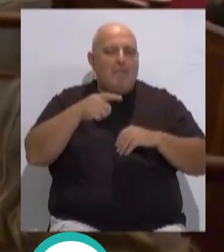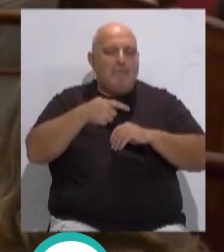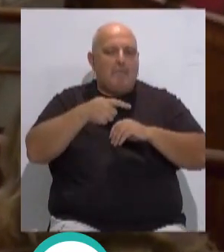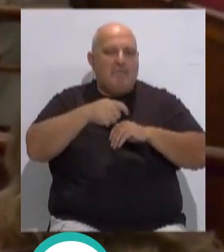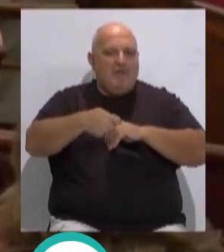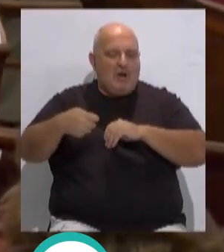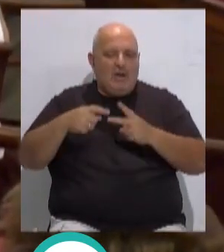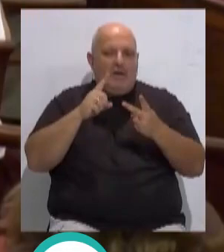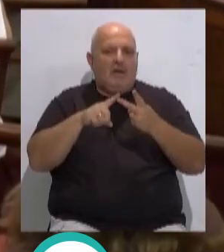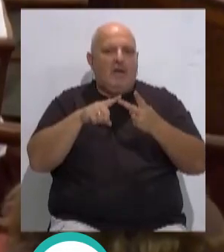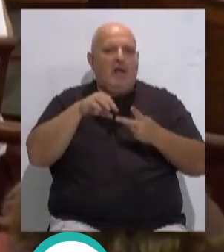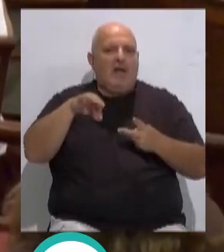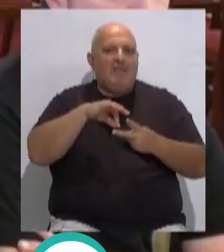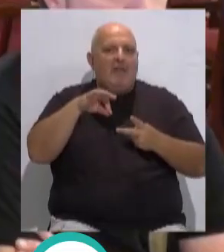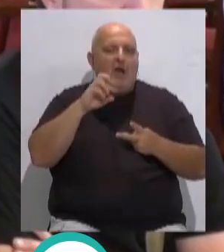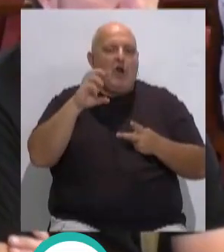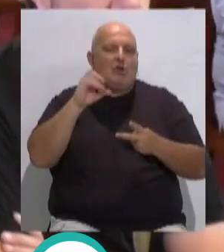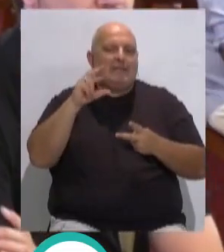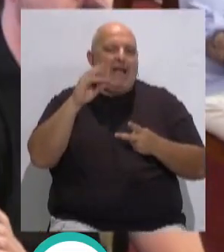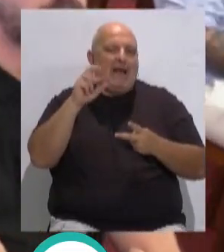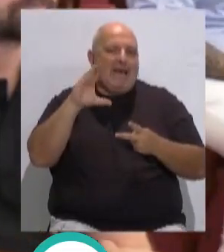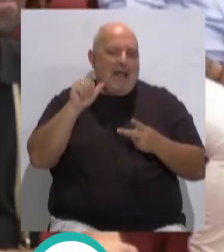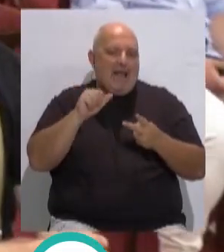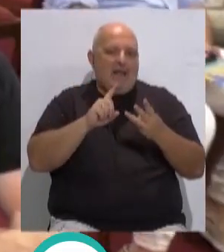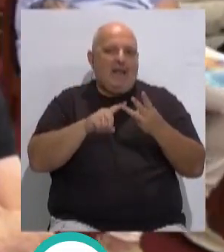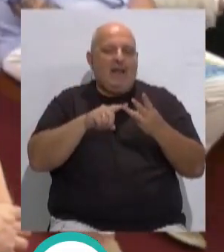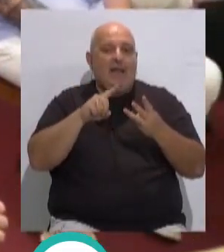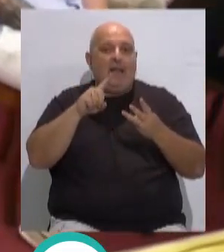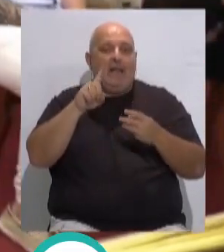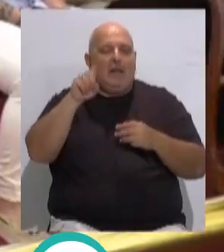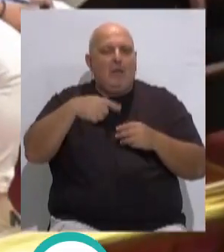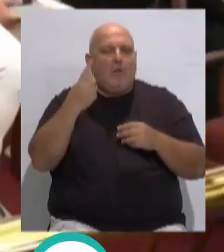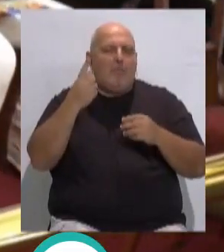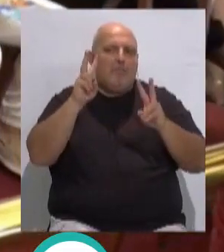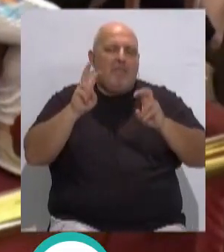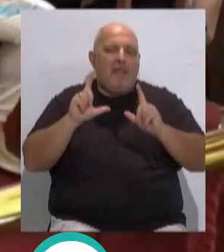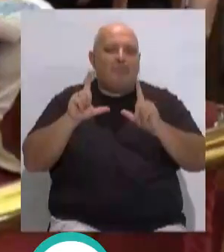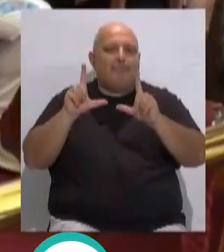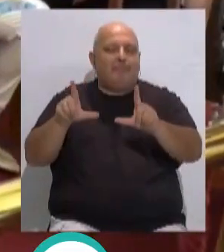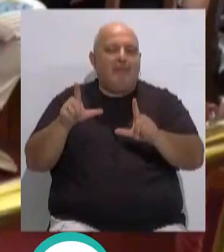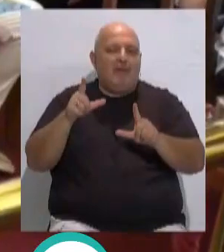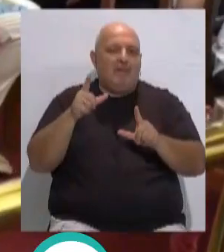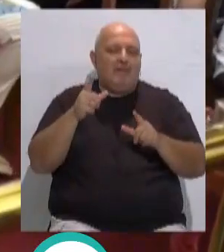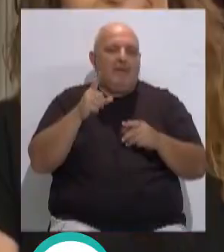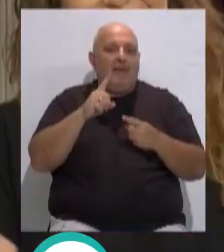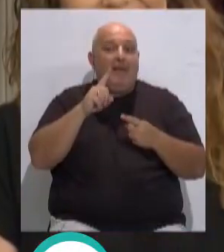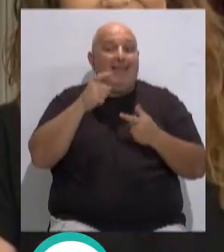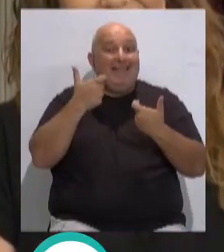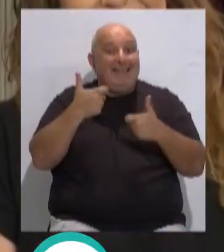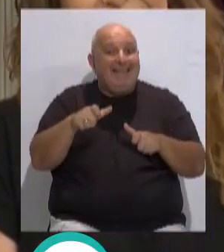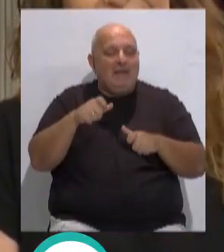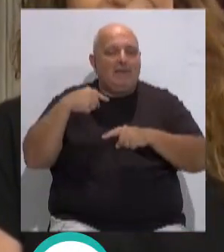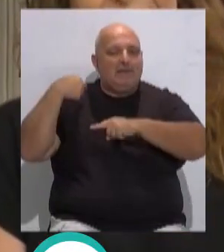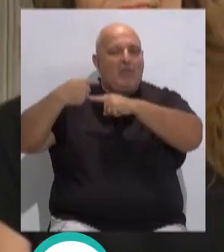Victoria, segundo para Cafetería Cositas Ricas y primero para La Clandestina, así como una mención especial a La Regadera. En la